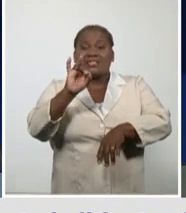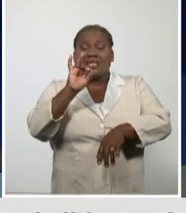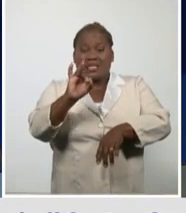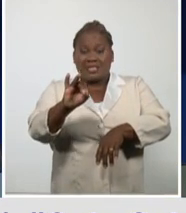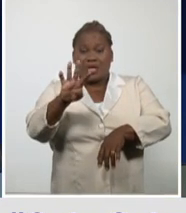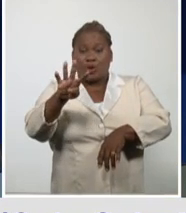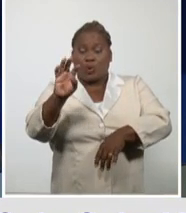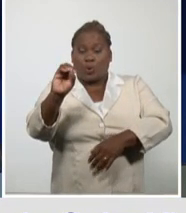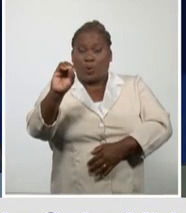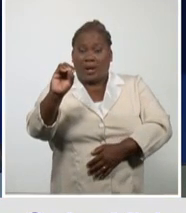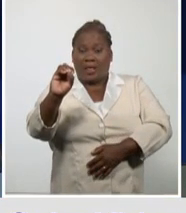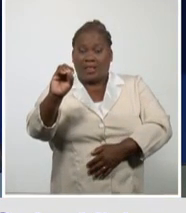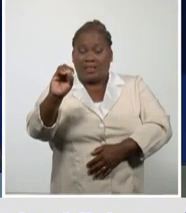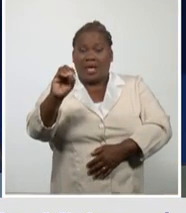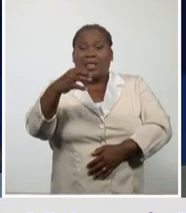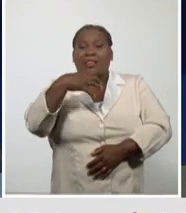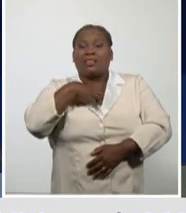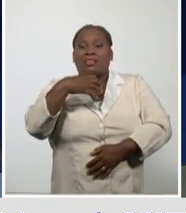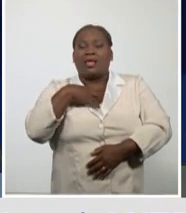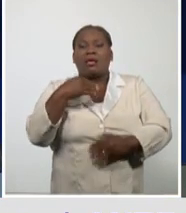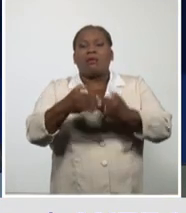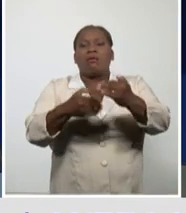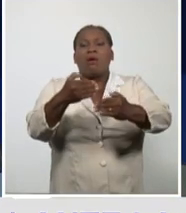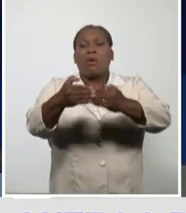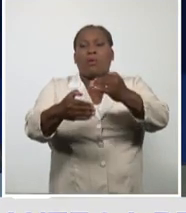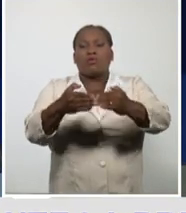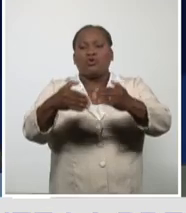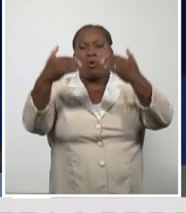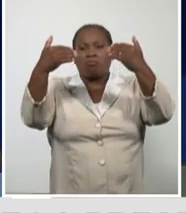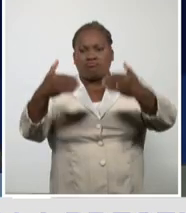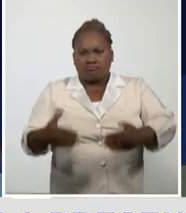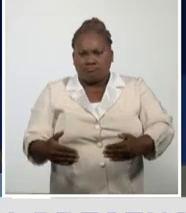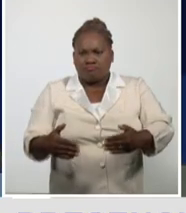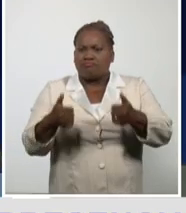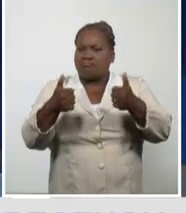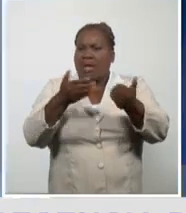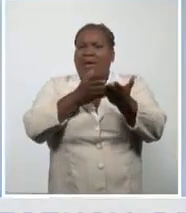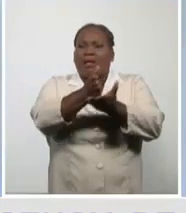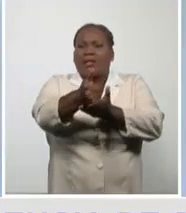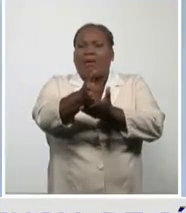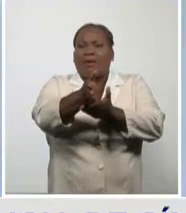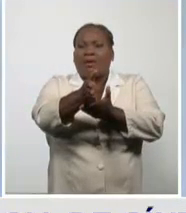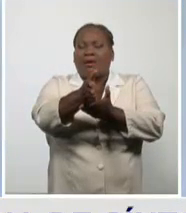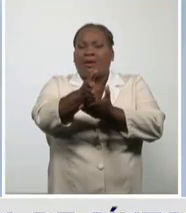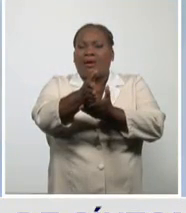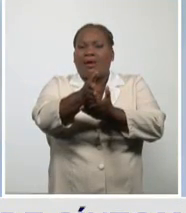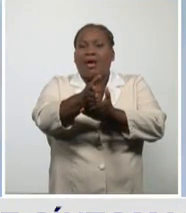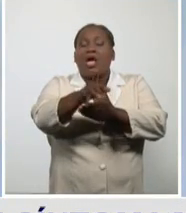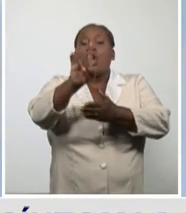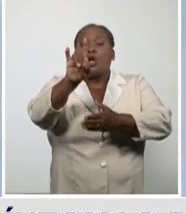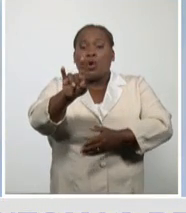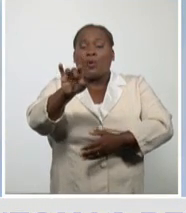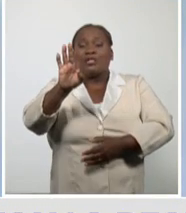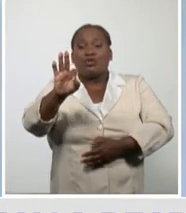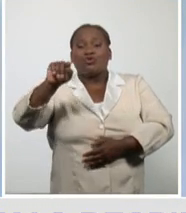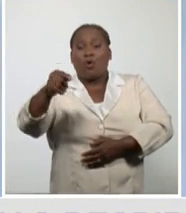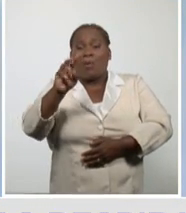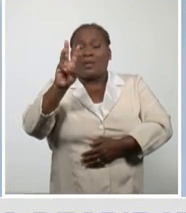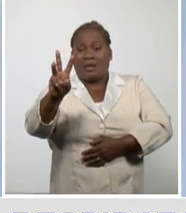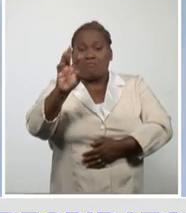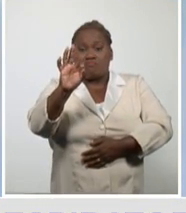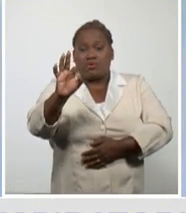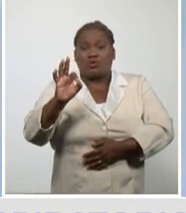740 presentan una evolución clínica estable. Podemos hablar del 98,3%